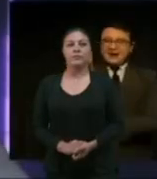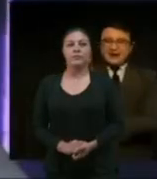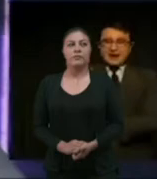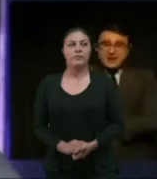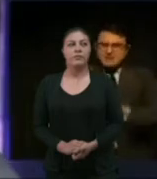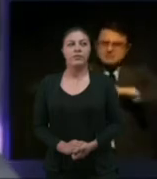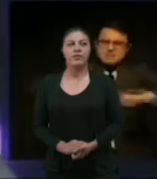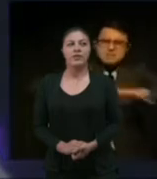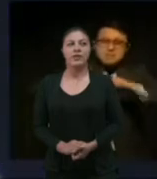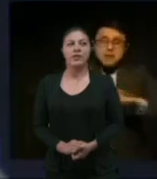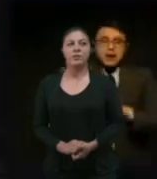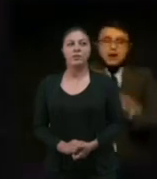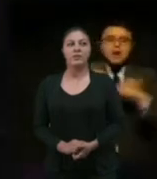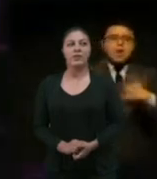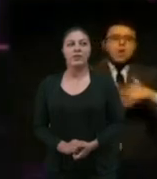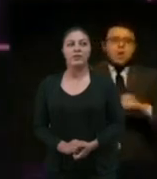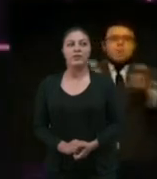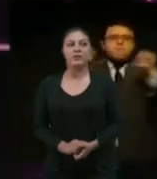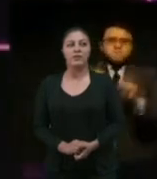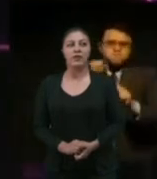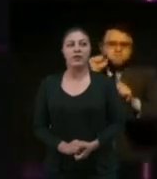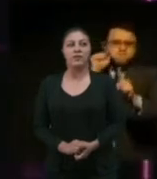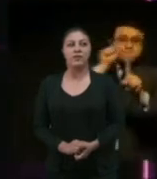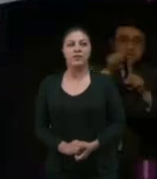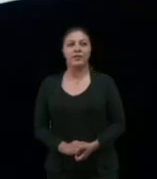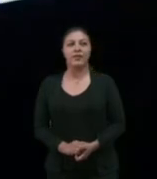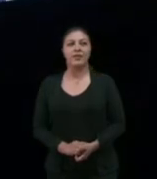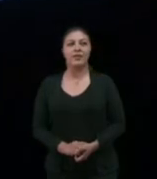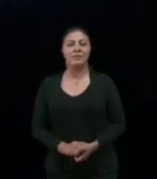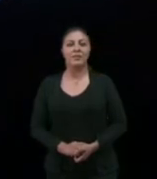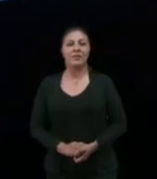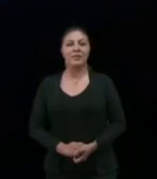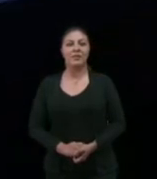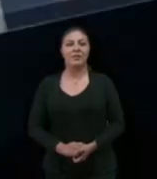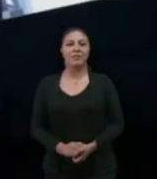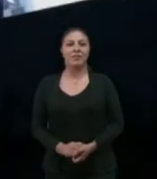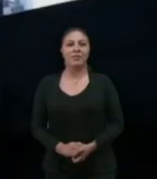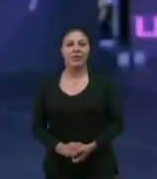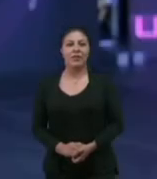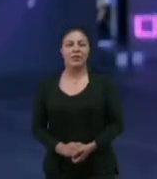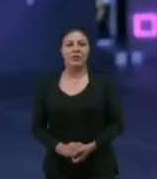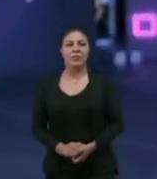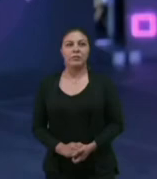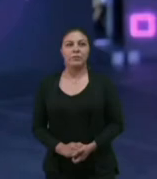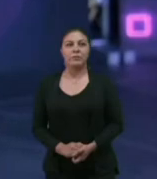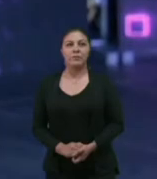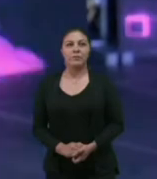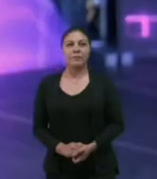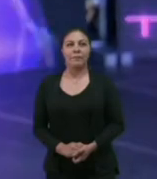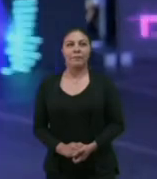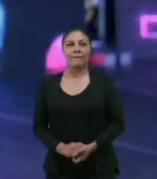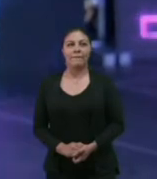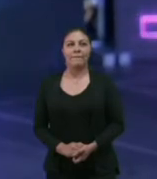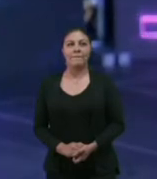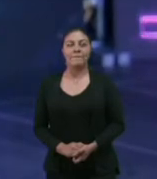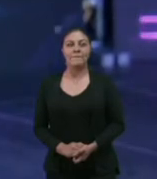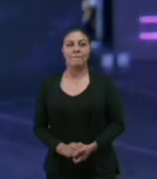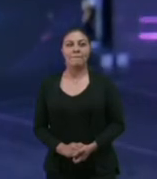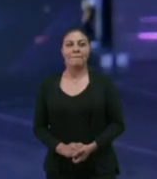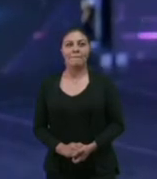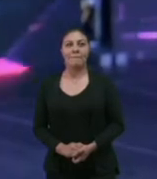misión tyc para que formemos 100 mil programadores propio es un país lleno de oportunidades